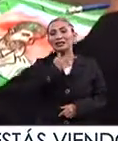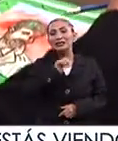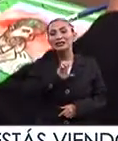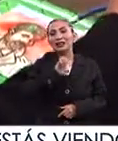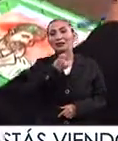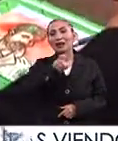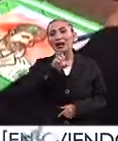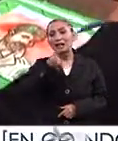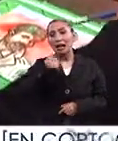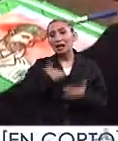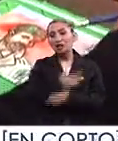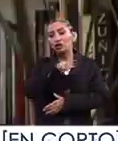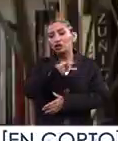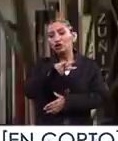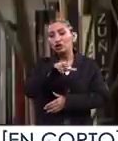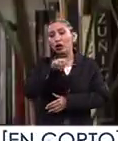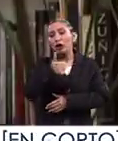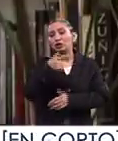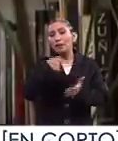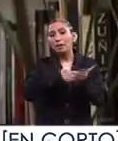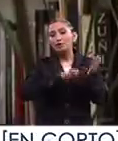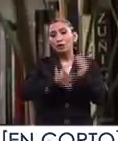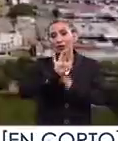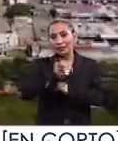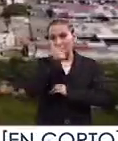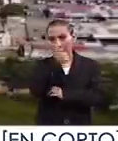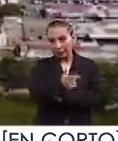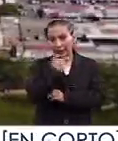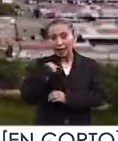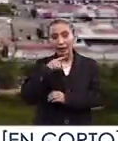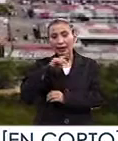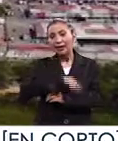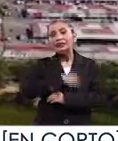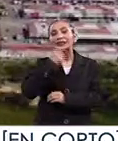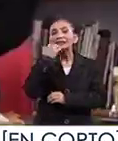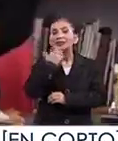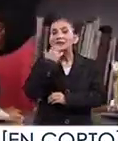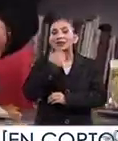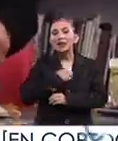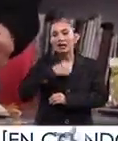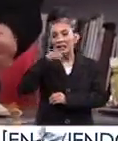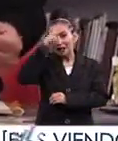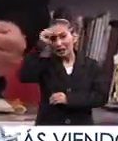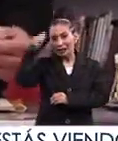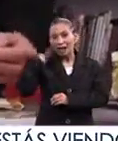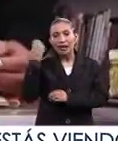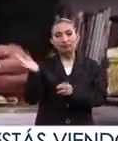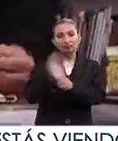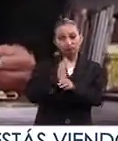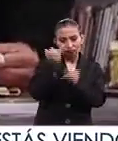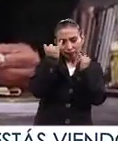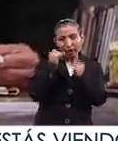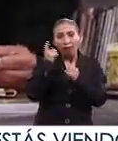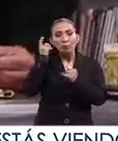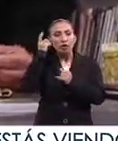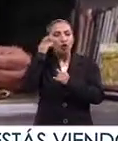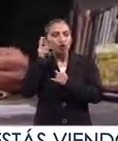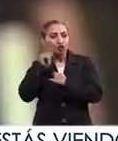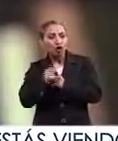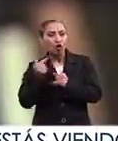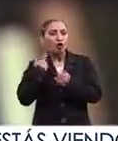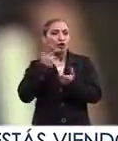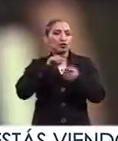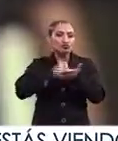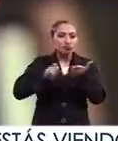Ortiz nació el 18 de agosto de 1947 en Tepic, Nayarit. Es cineasta, productor, director,